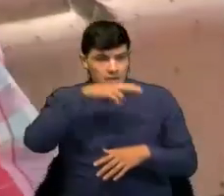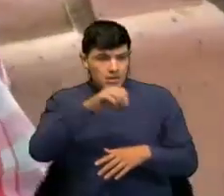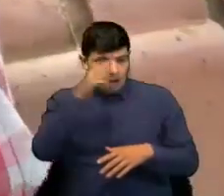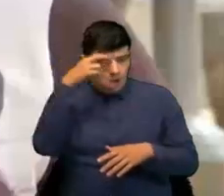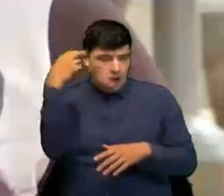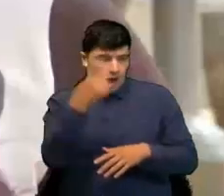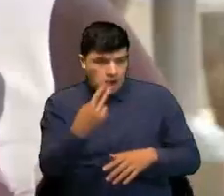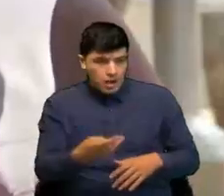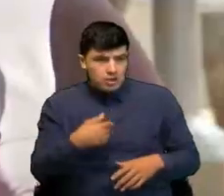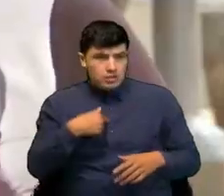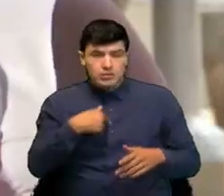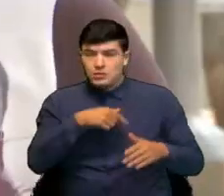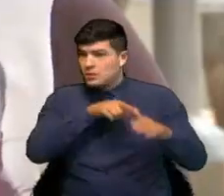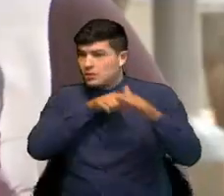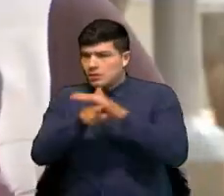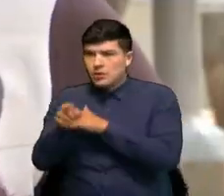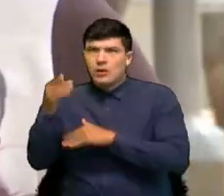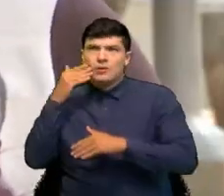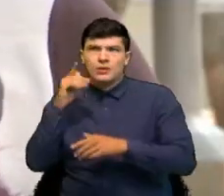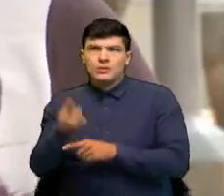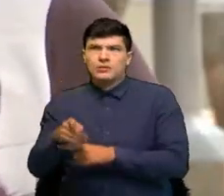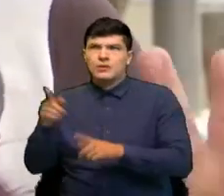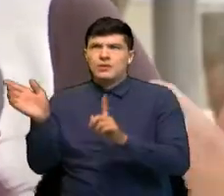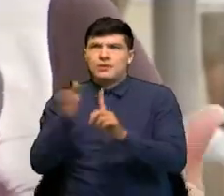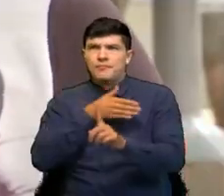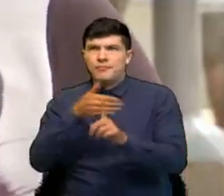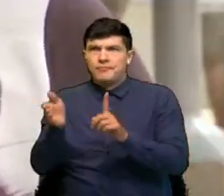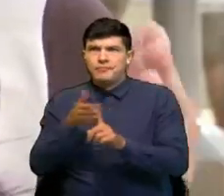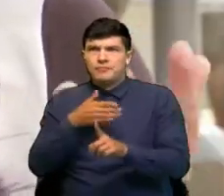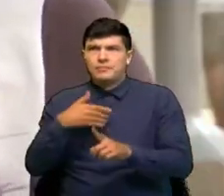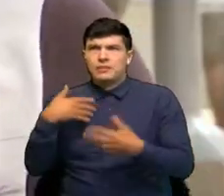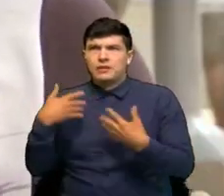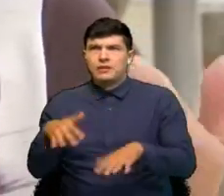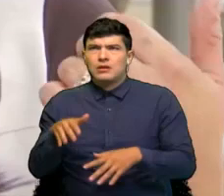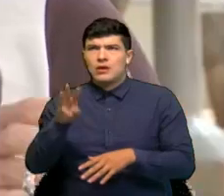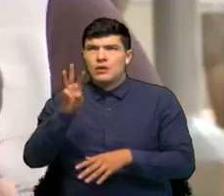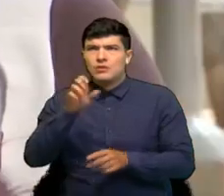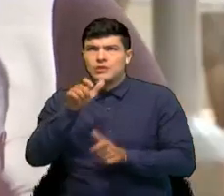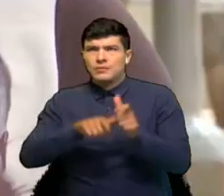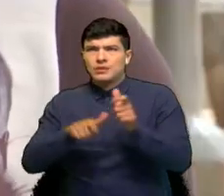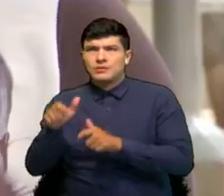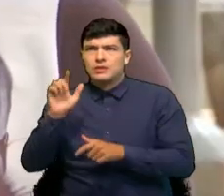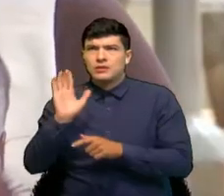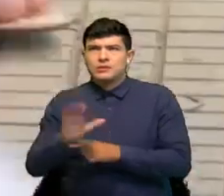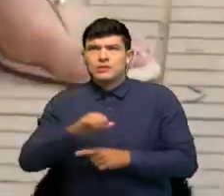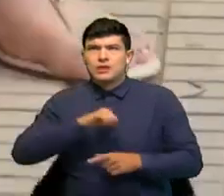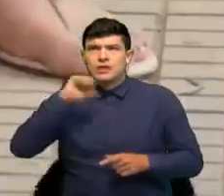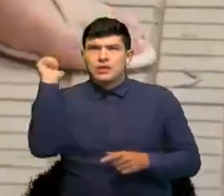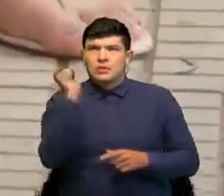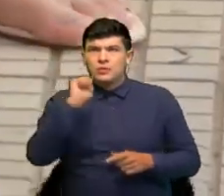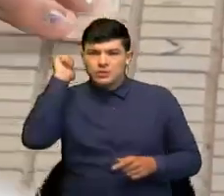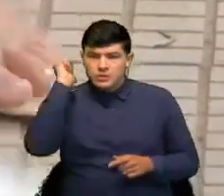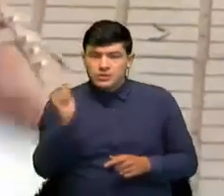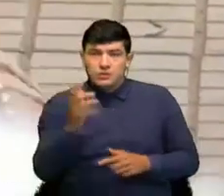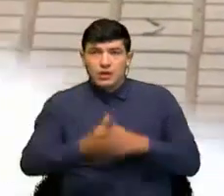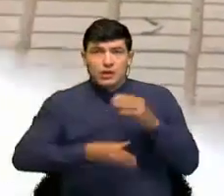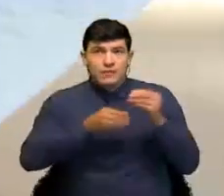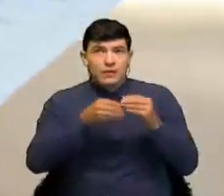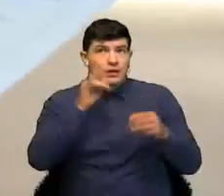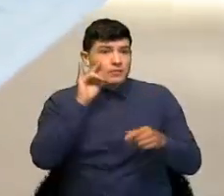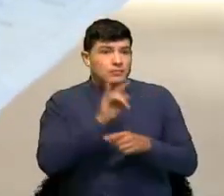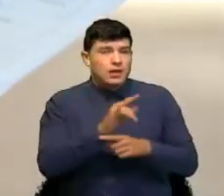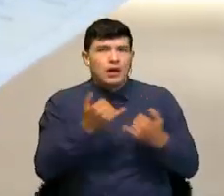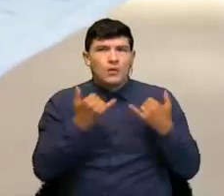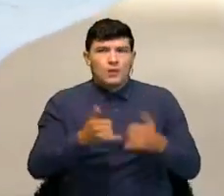yo tiré a sacarlo ahí juande me agredieron a palo llevaban a ocho personas llevaban cuchillos además de su seguridad ahora